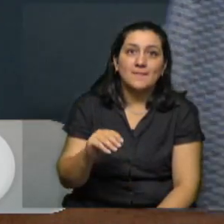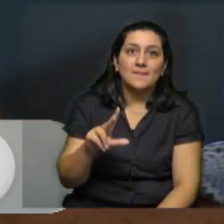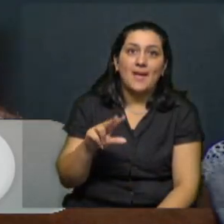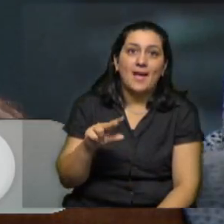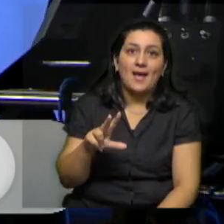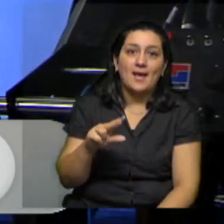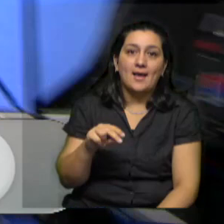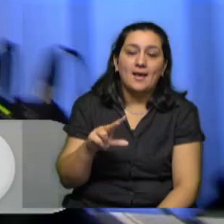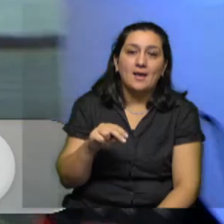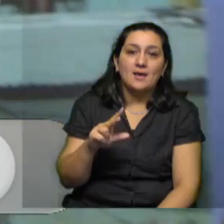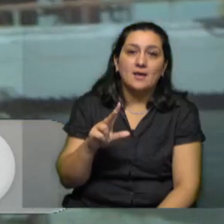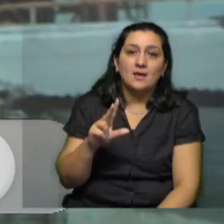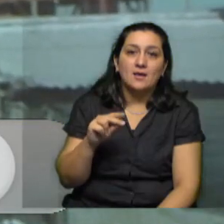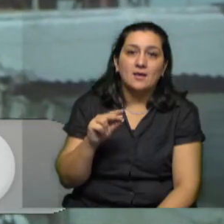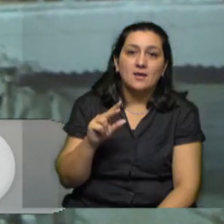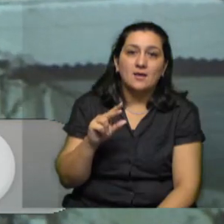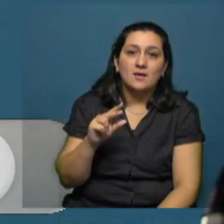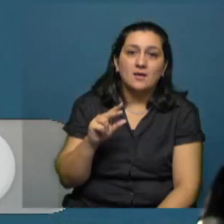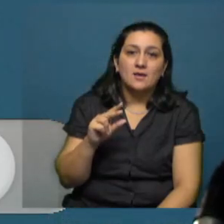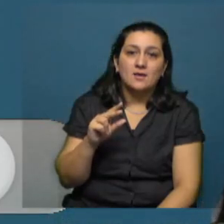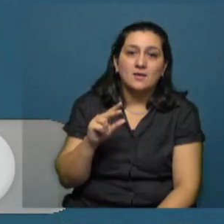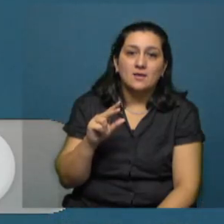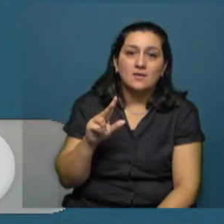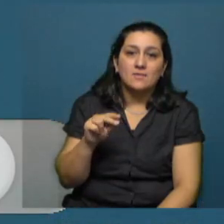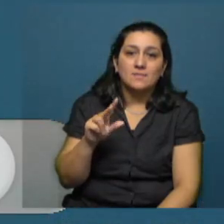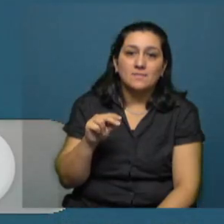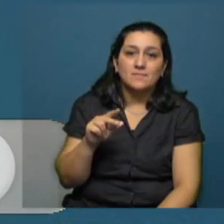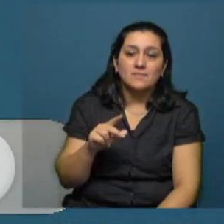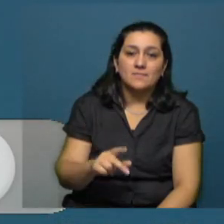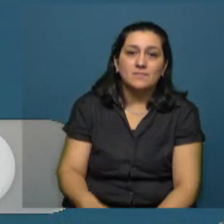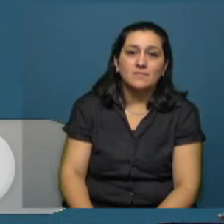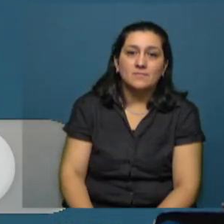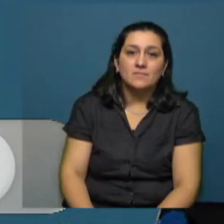Ahora vamos a girar para que se vea la otra cámara, que lo pueda tomar.